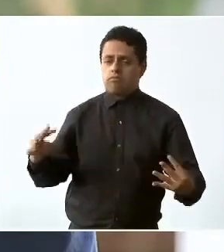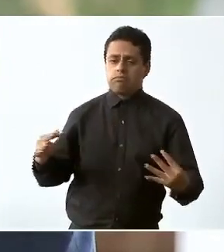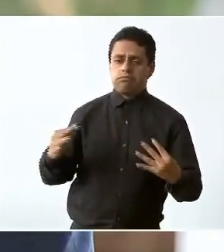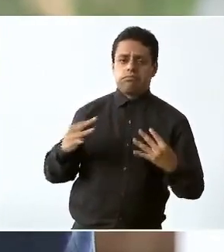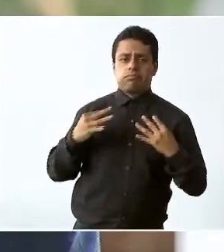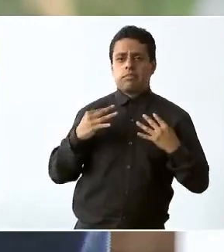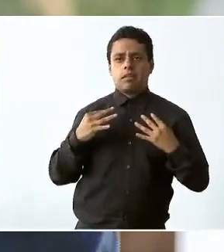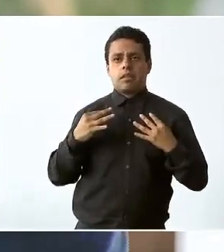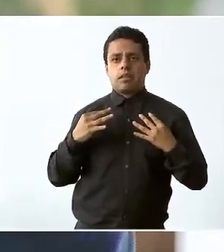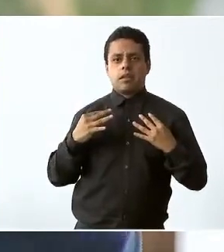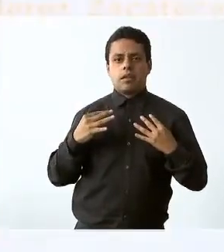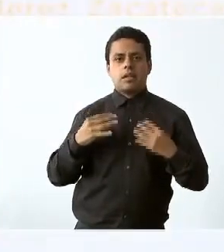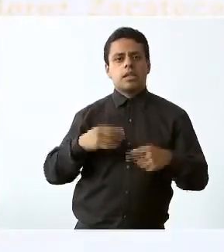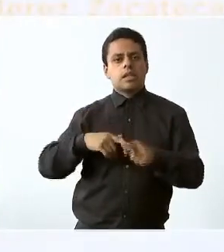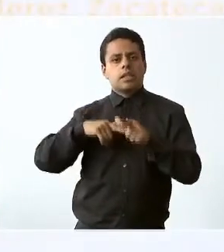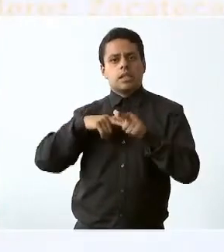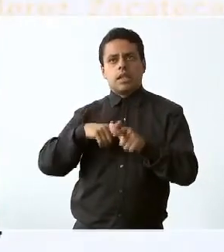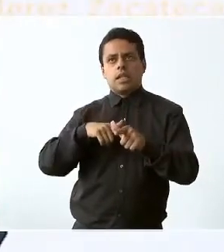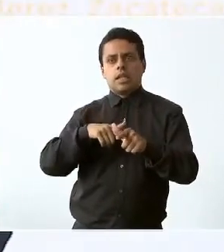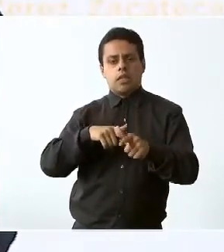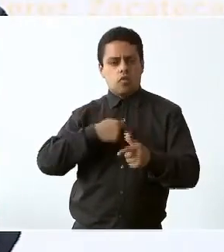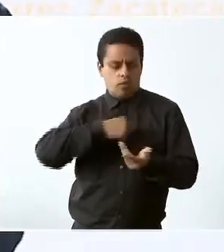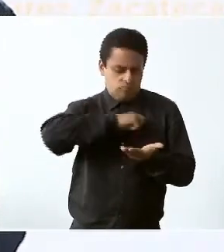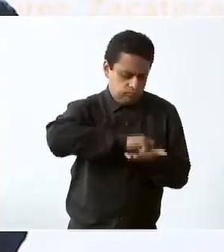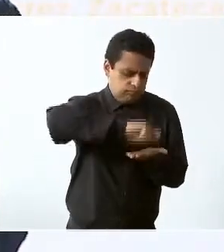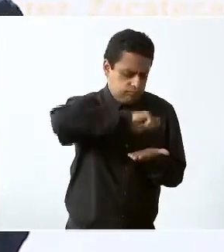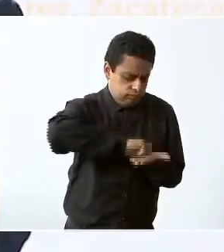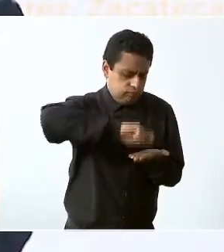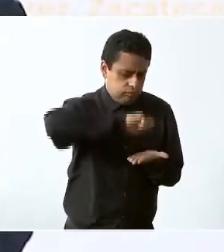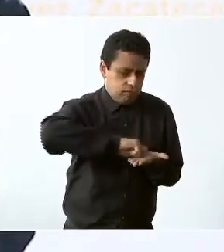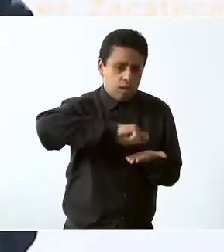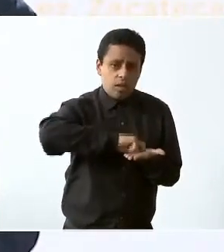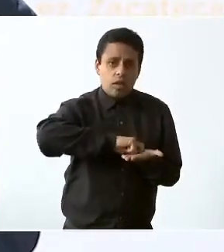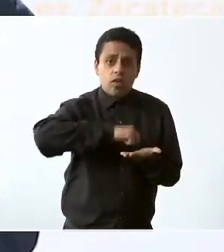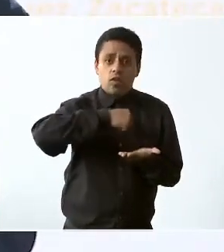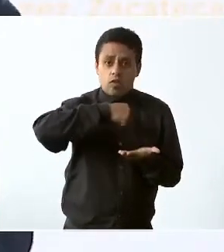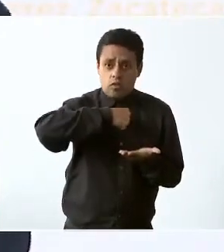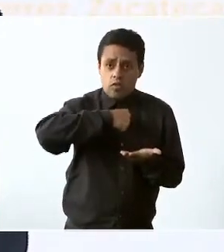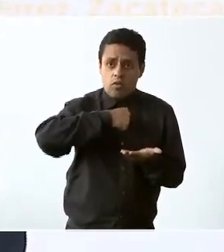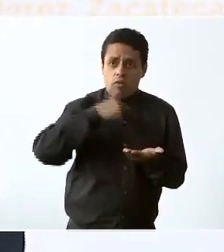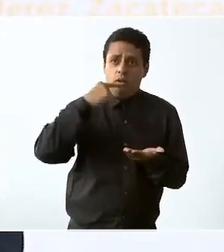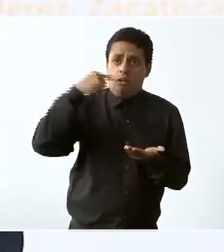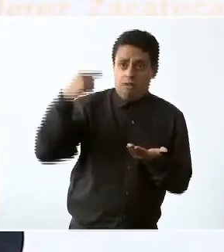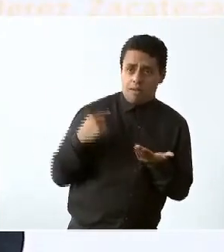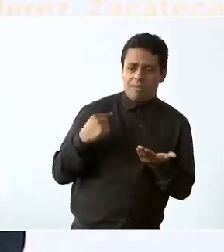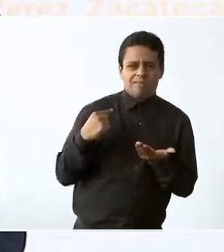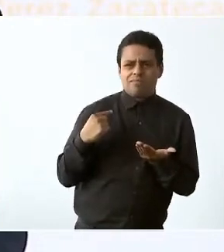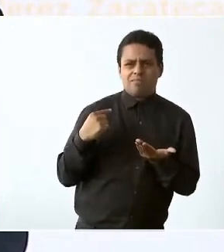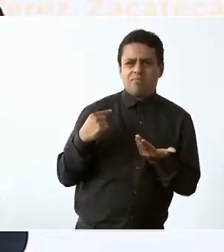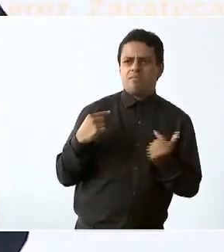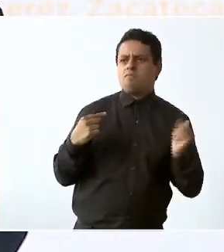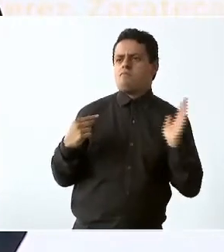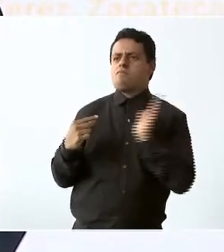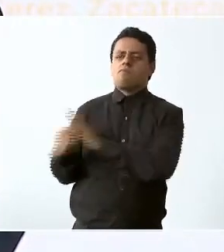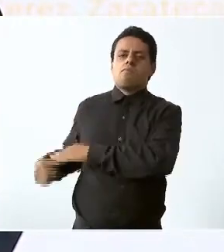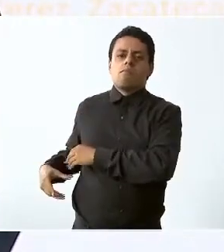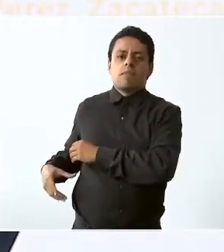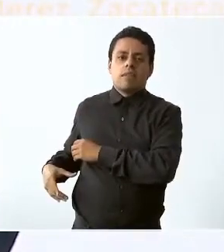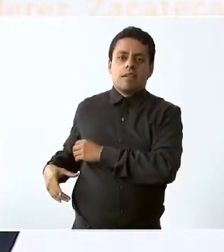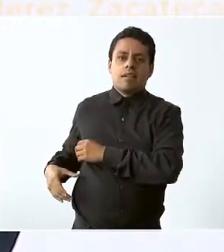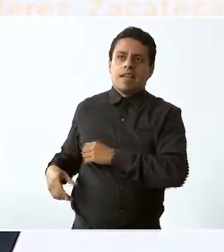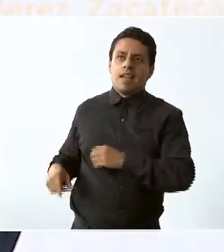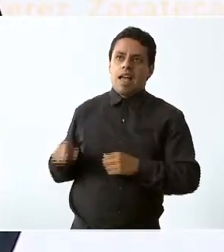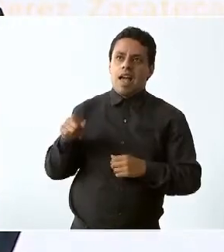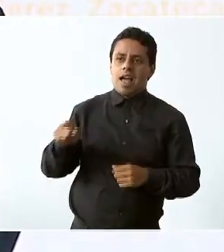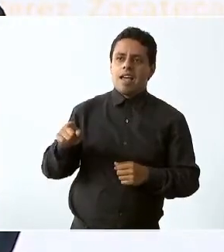no se aviene a ruin papel, humillarme ni ante aquel que enciende y apaga